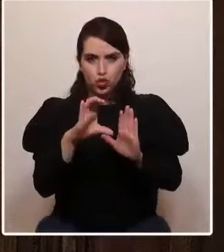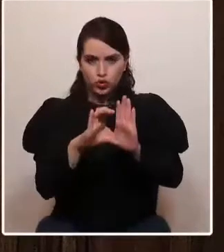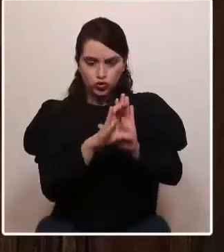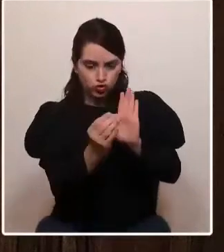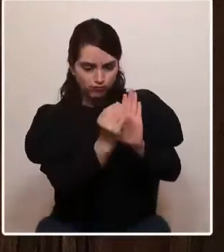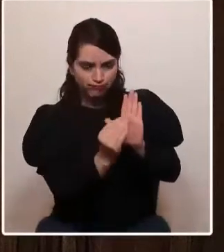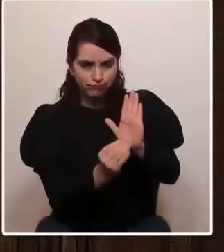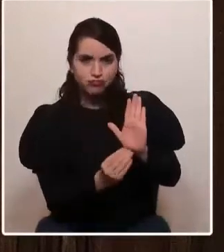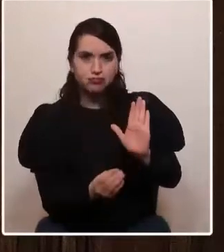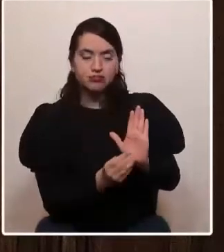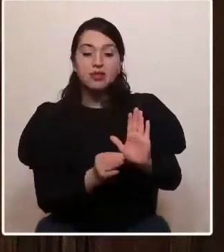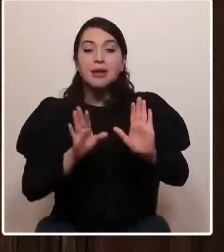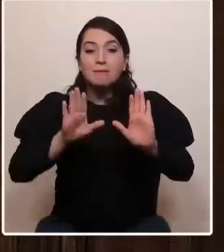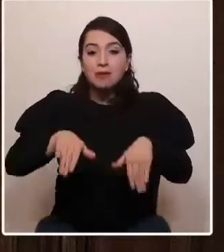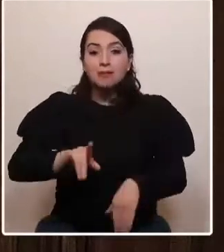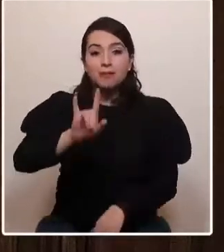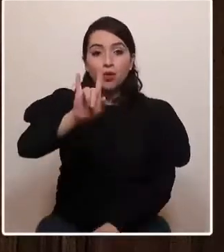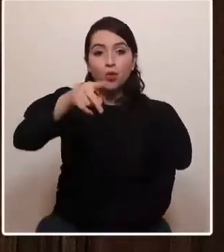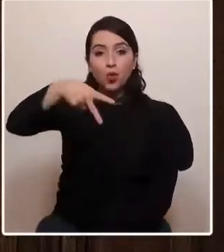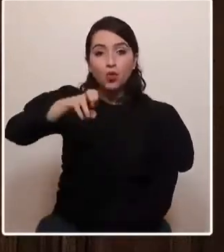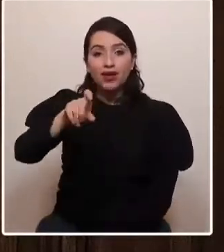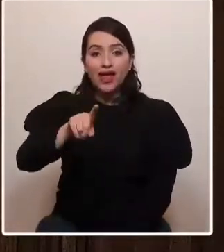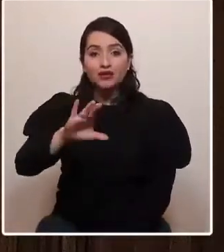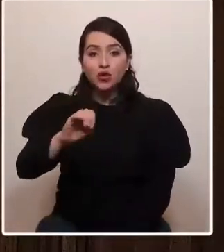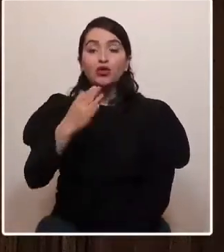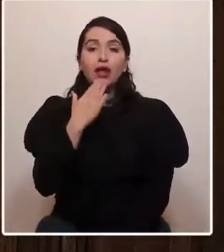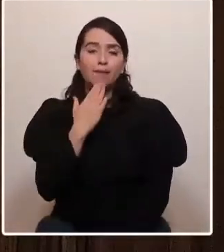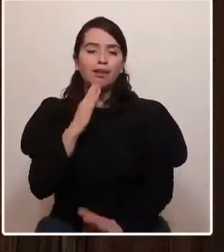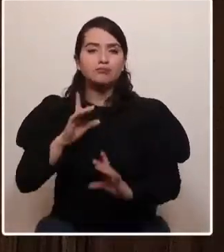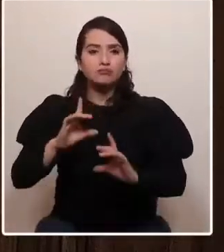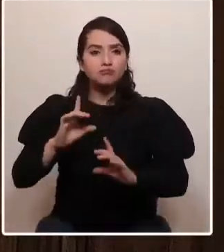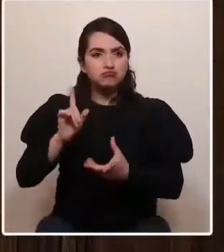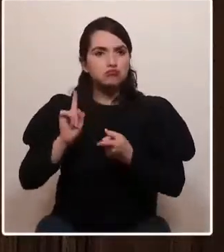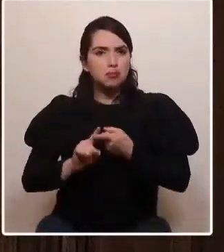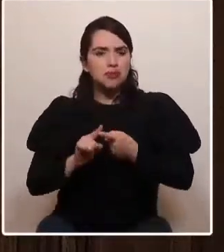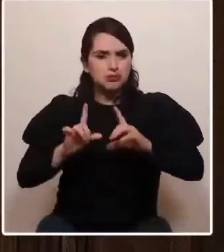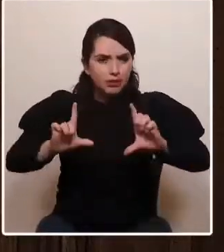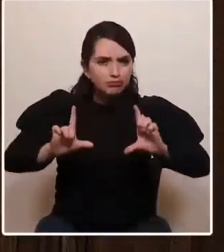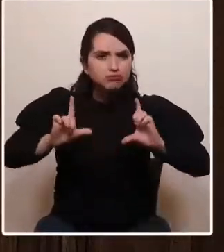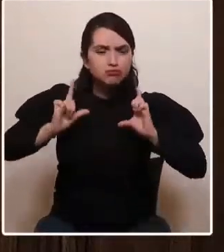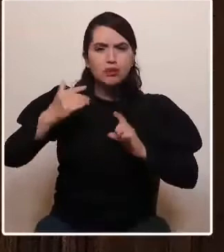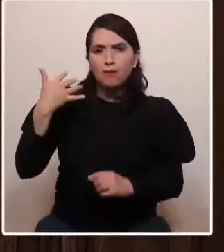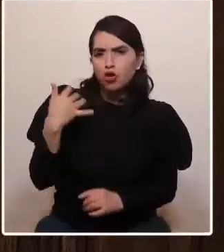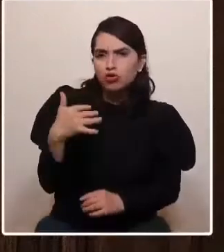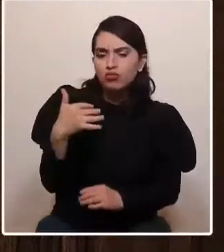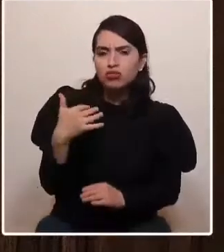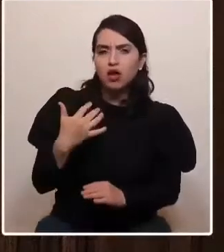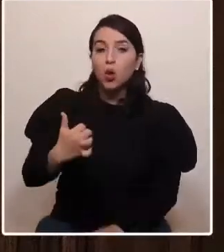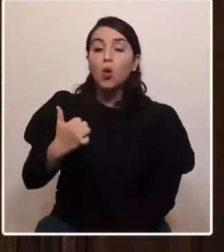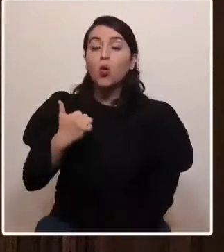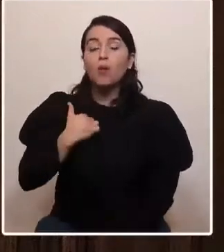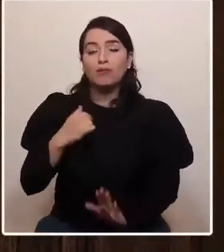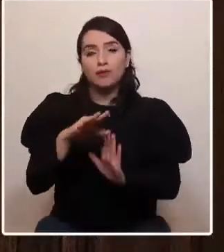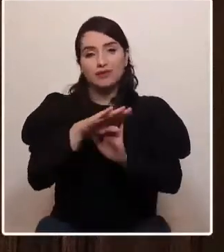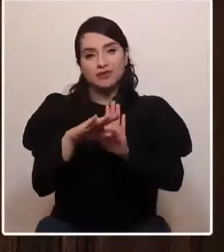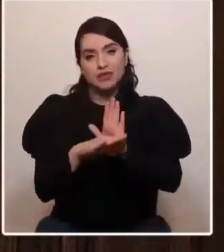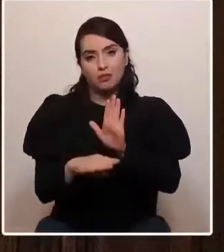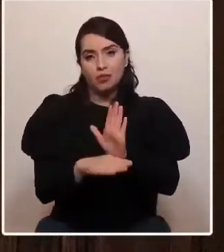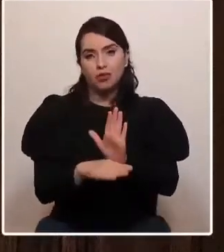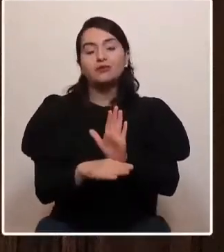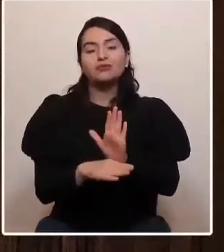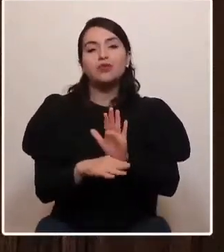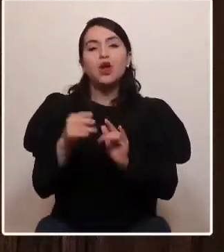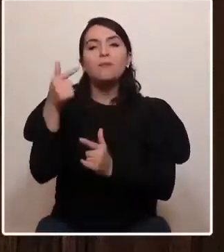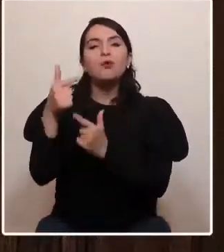mismo modo, la UNESCO ha operado como un actor clave en la proclamación de los principios aplicables a la formulación de